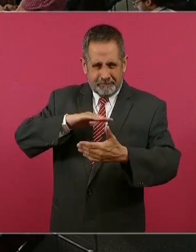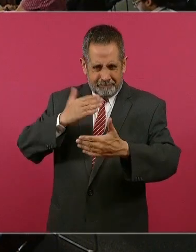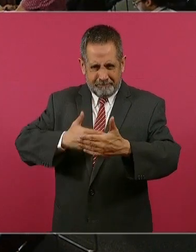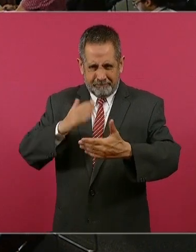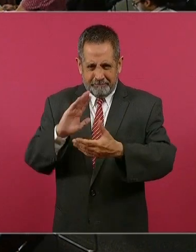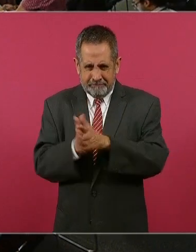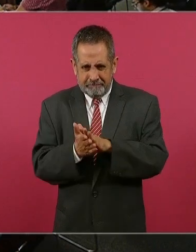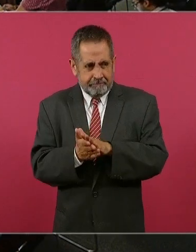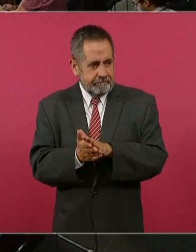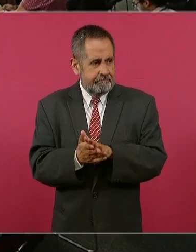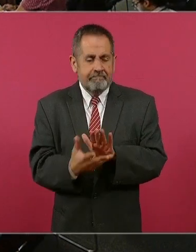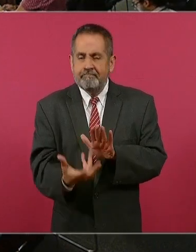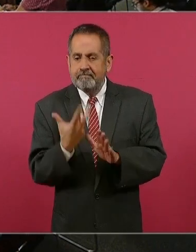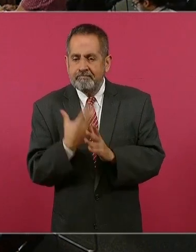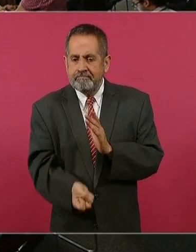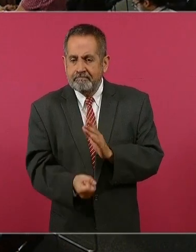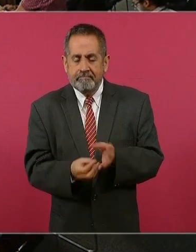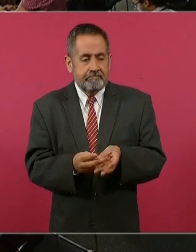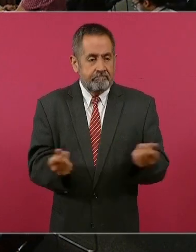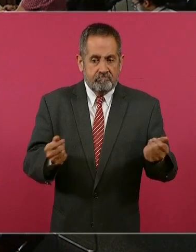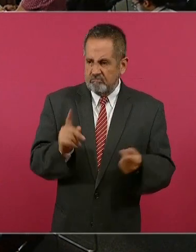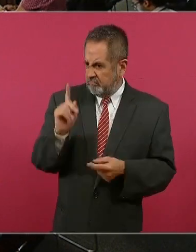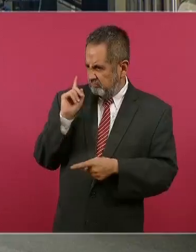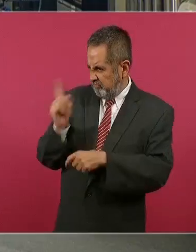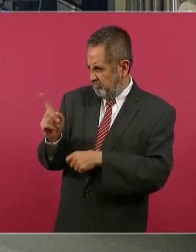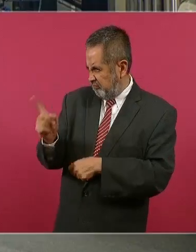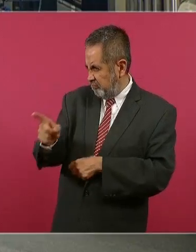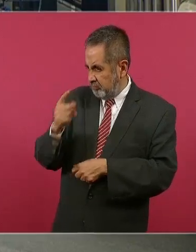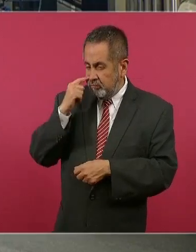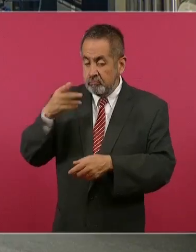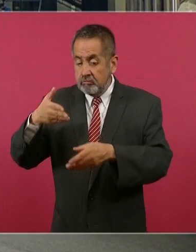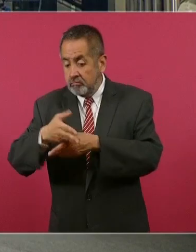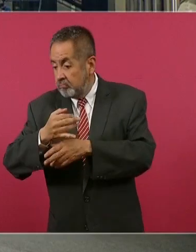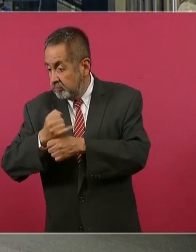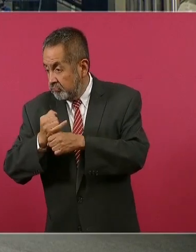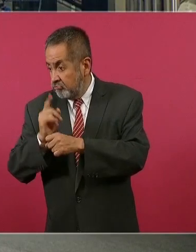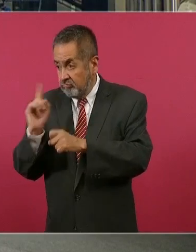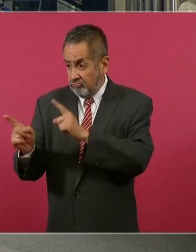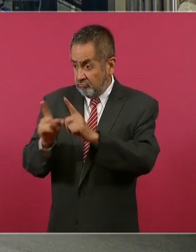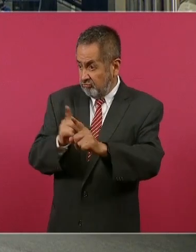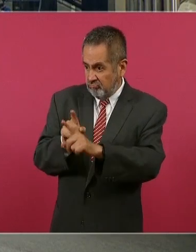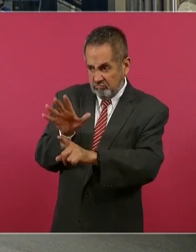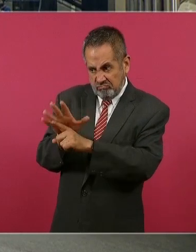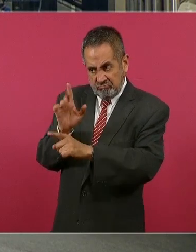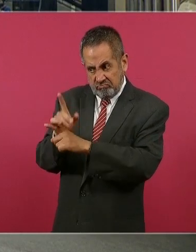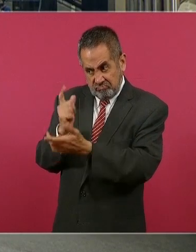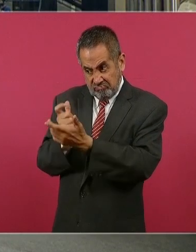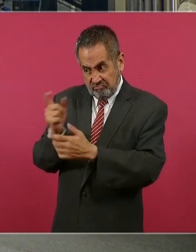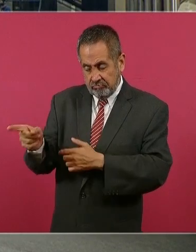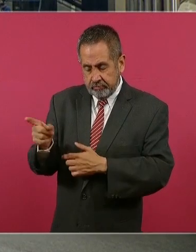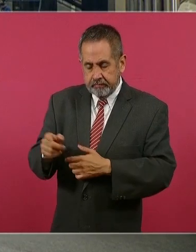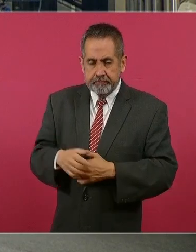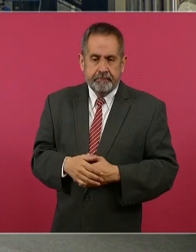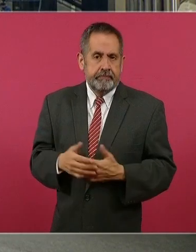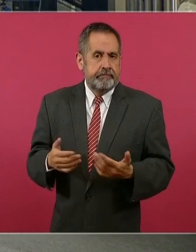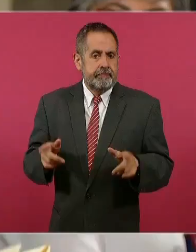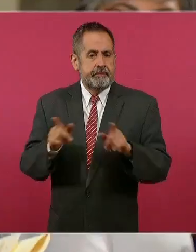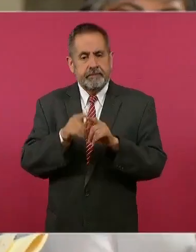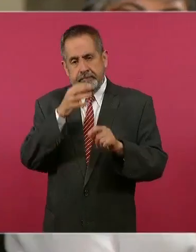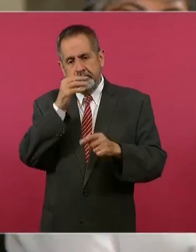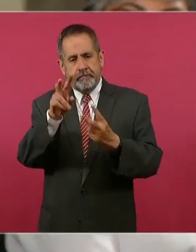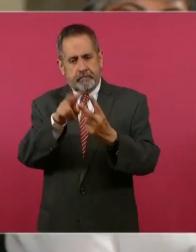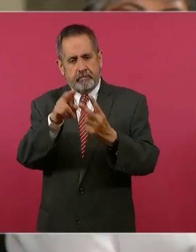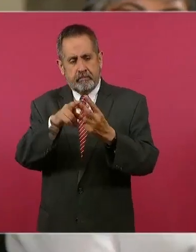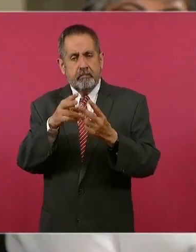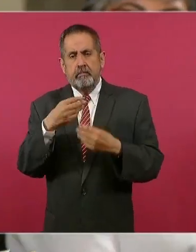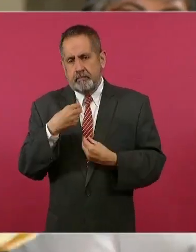expediente, amenazando precisamente a los licenciados que quieren intervenir en esto. ¿Es cuánto, presidente? Esta situación